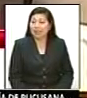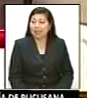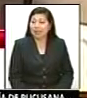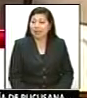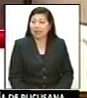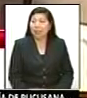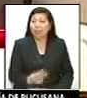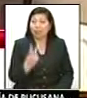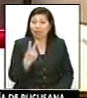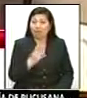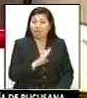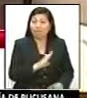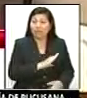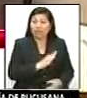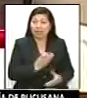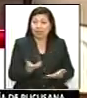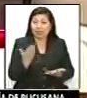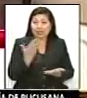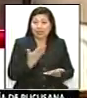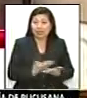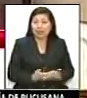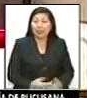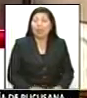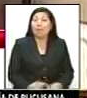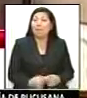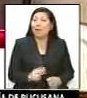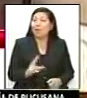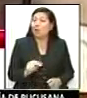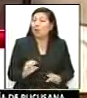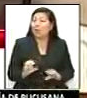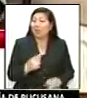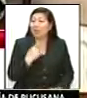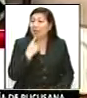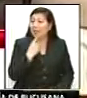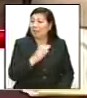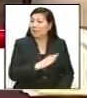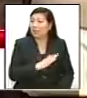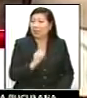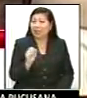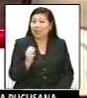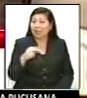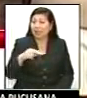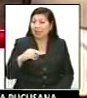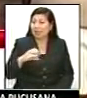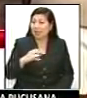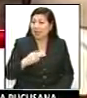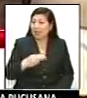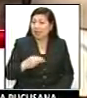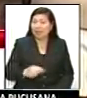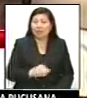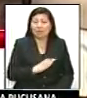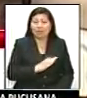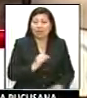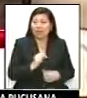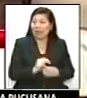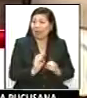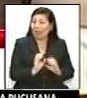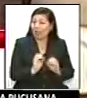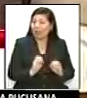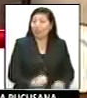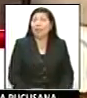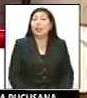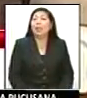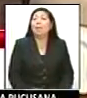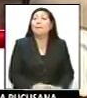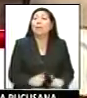dos fiscales adjuntos supremos. Pero no ha hecho mención ni del fiscal Sánchez ni de la actual fiscal de la Nación. Pero